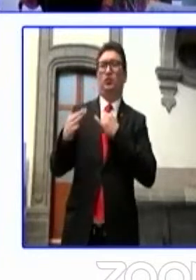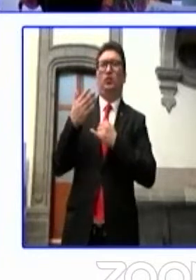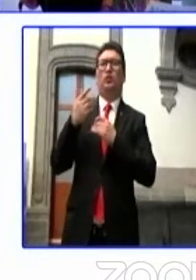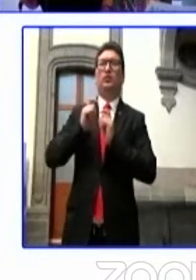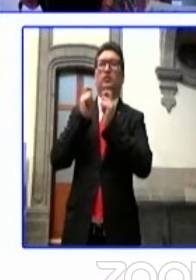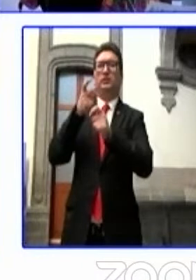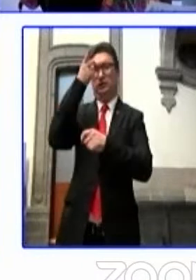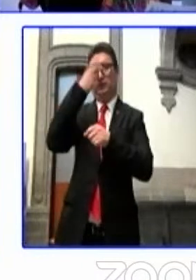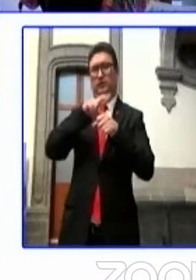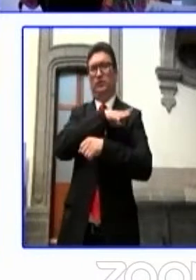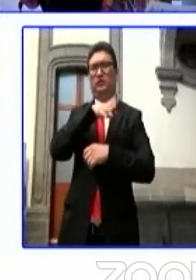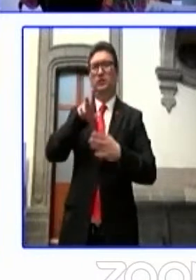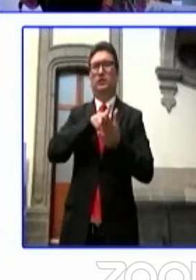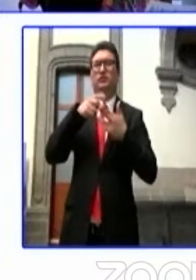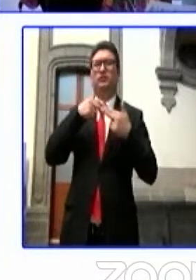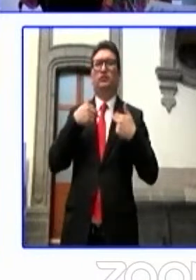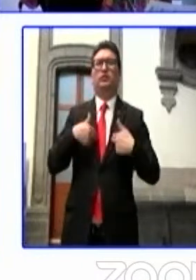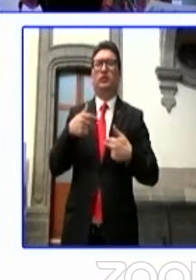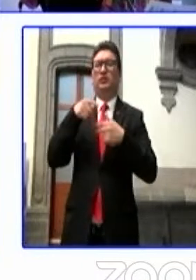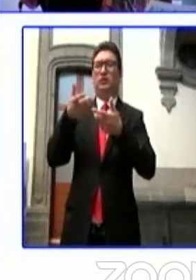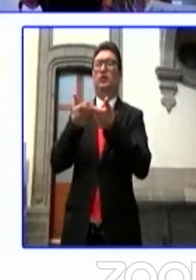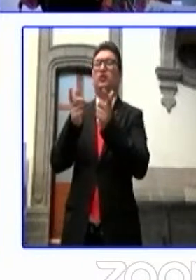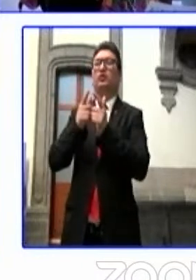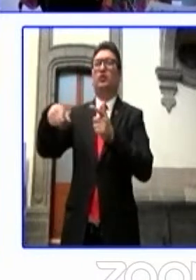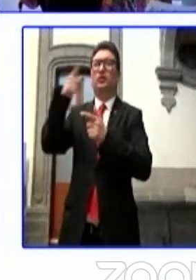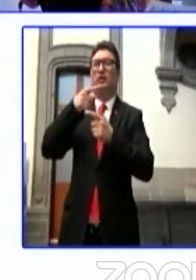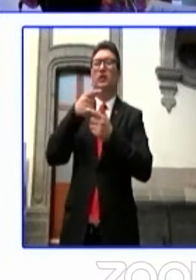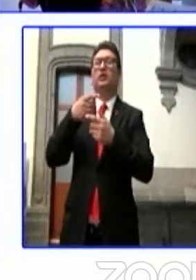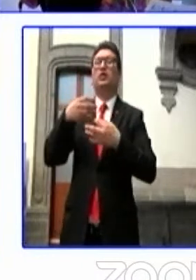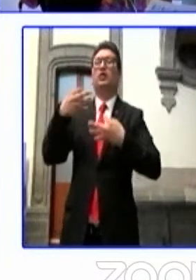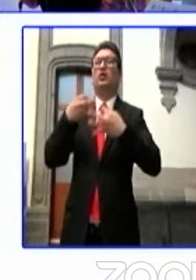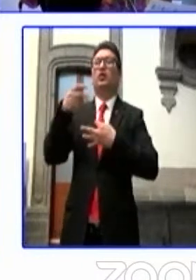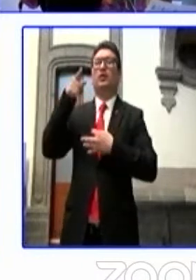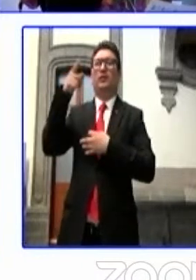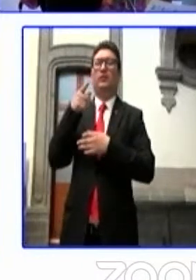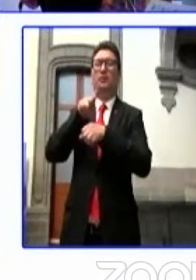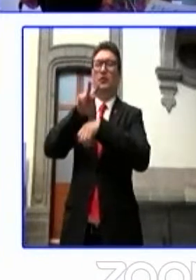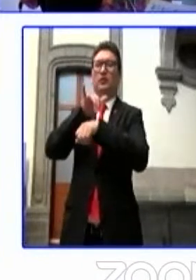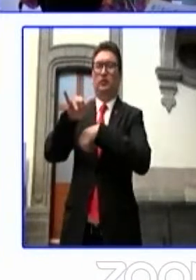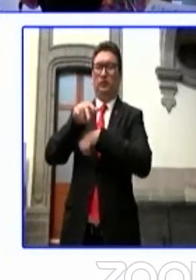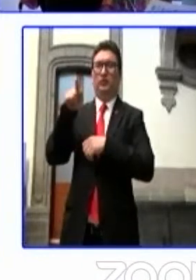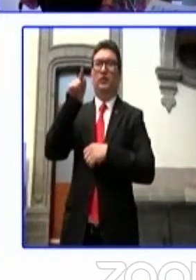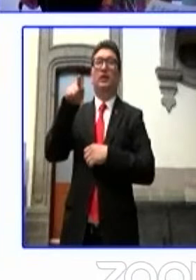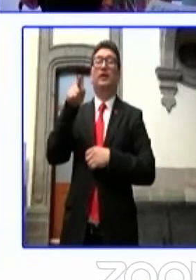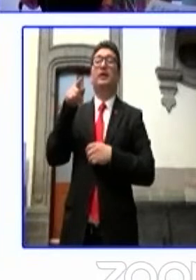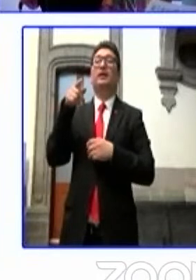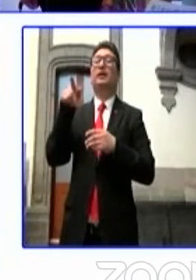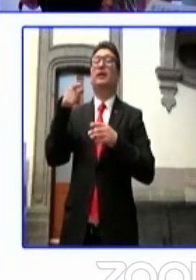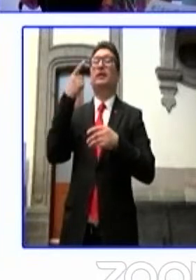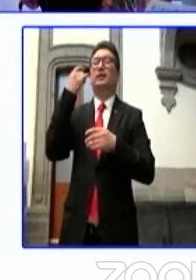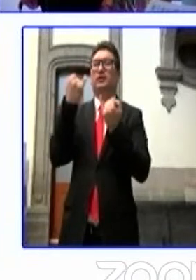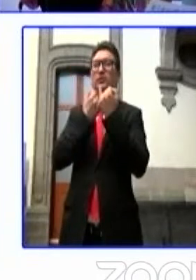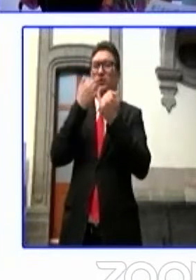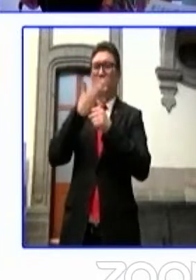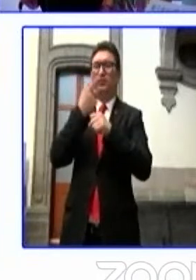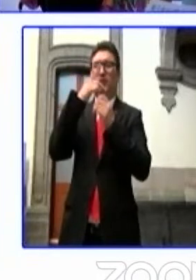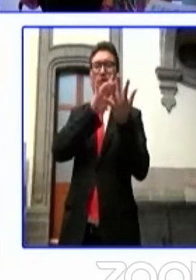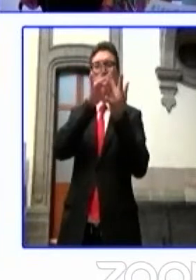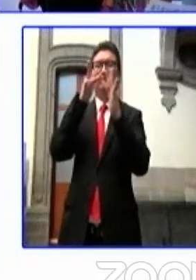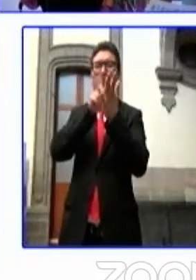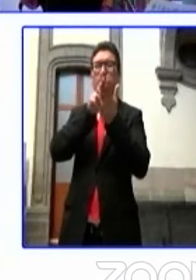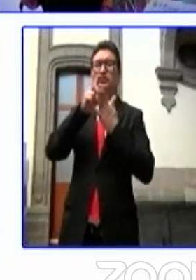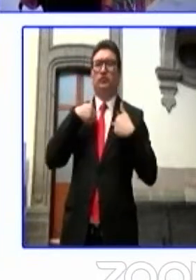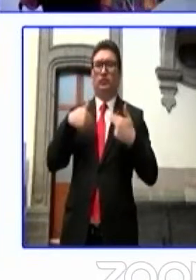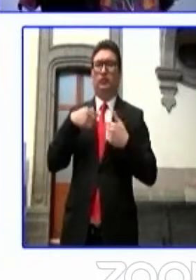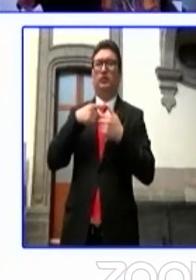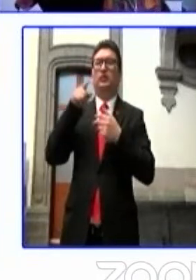directora general de derechos humanos del Ministerio de Justicia en Paraguay, responsable de la creación de la propuesta de la Red de Derechos Humanos del Poder